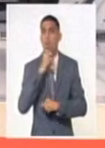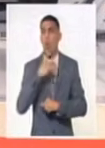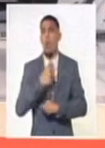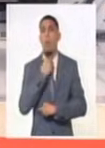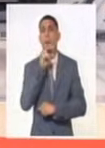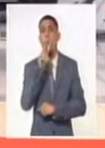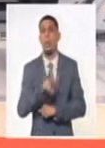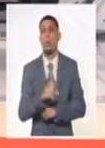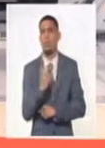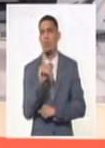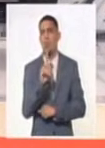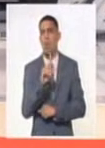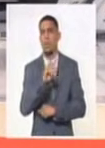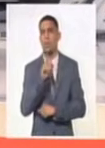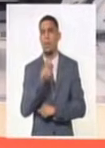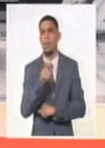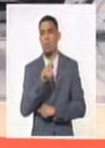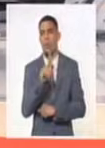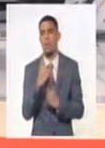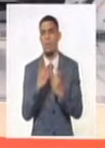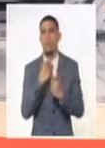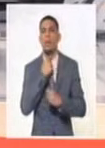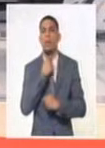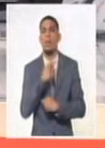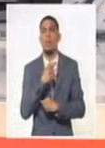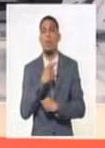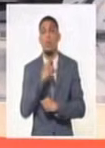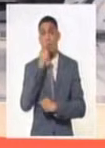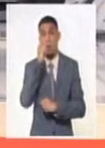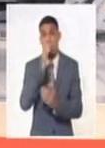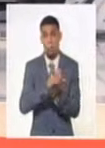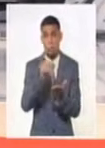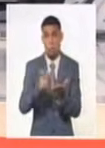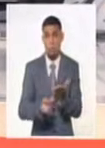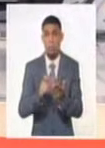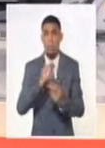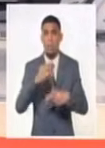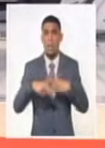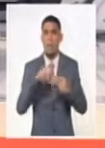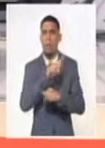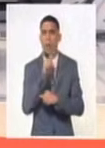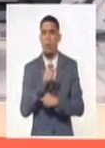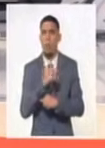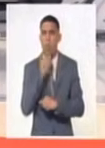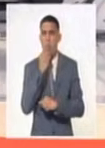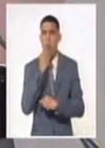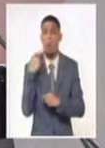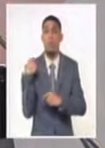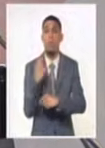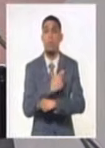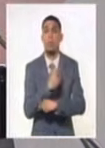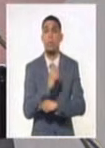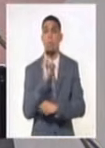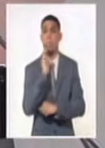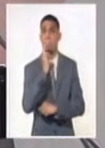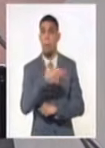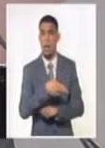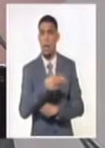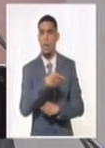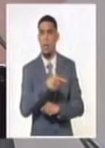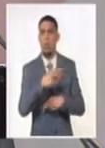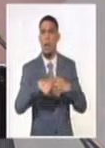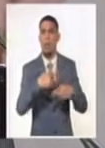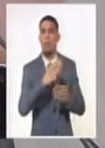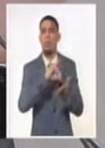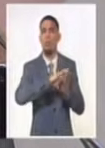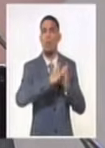asignaturas específicas. Y eso es una posibilidad también en estas circunstancias, de experimentar cosas así. Exactamente. No podemos